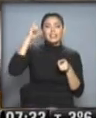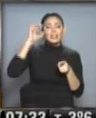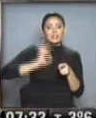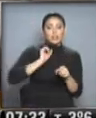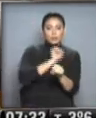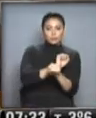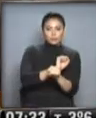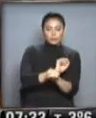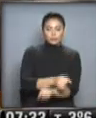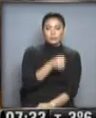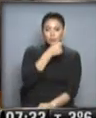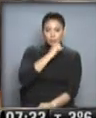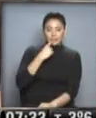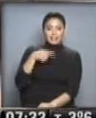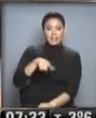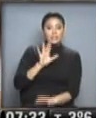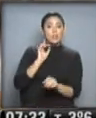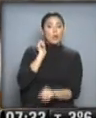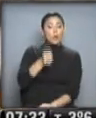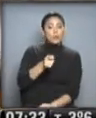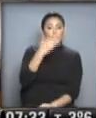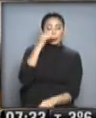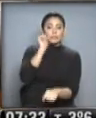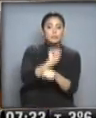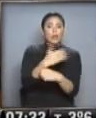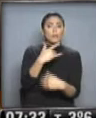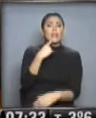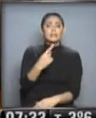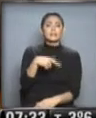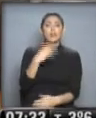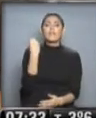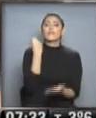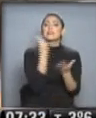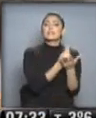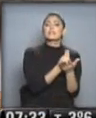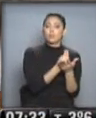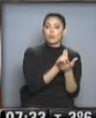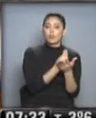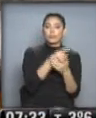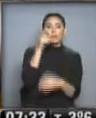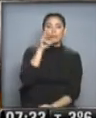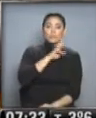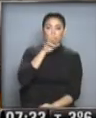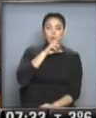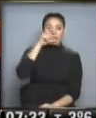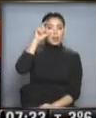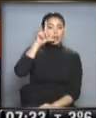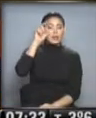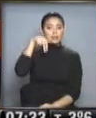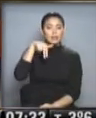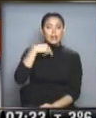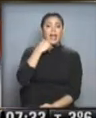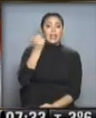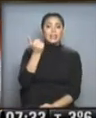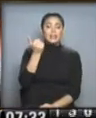prisión. Este juicio y su posterior condena puede ser calificado como un símbolo, ya que Elena Galinari Abinet, hija de